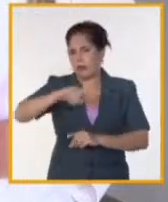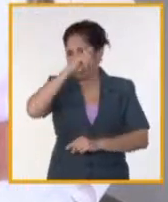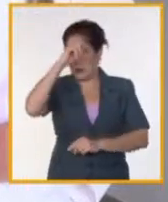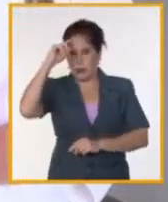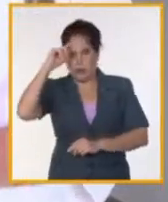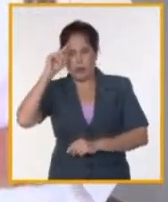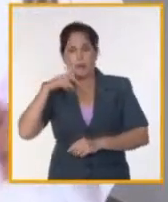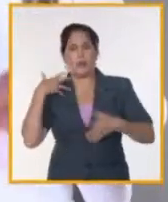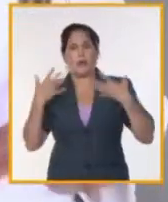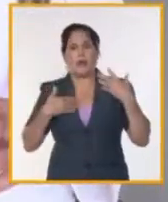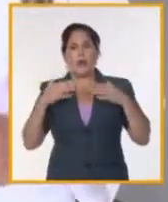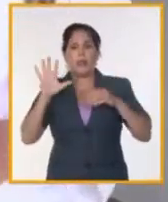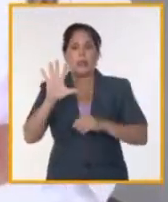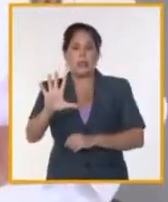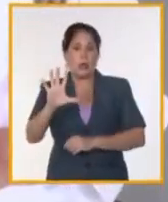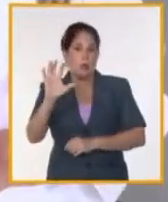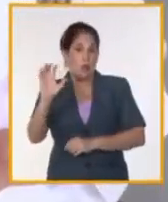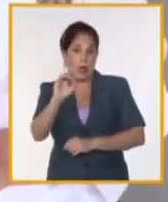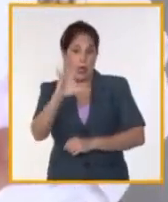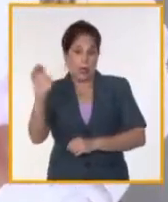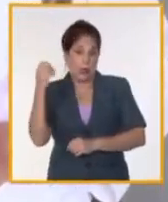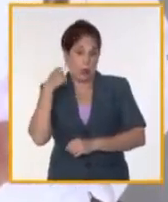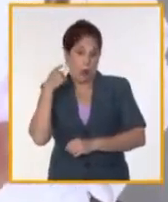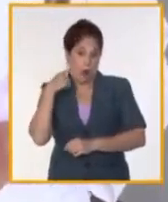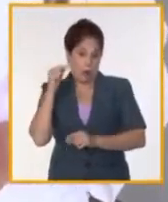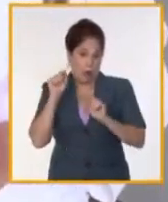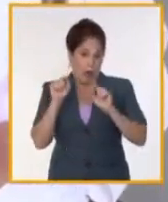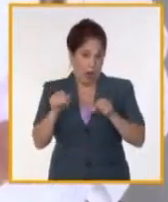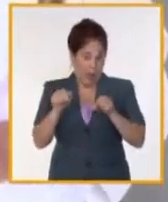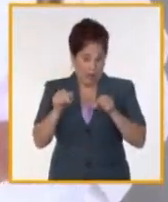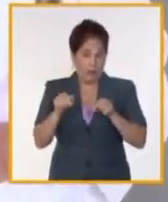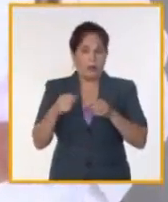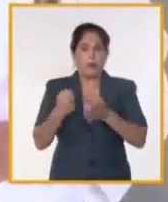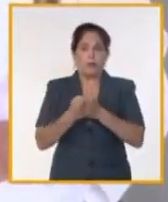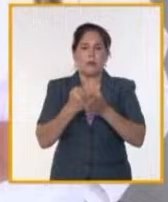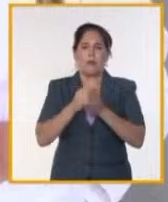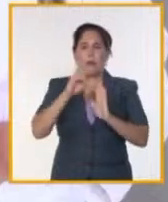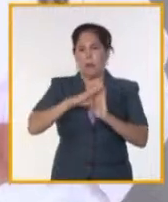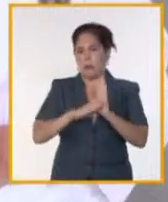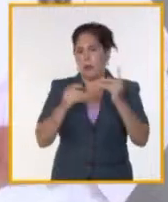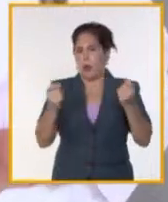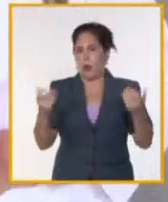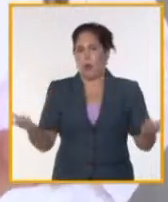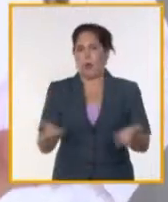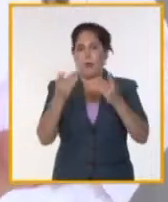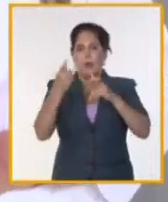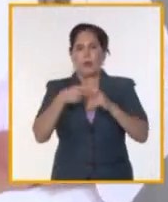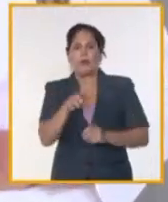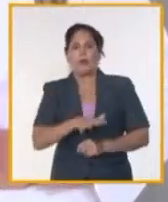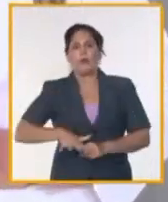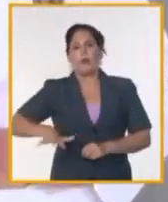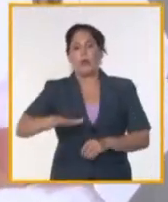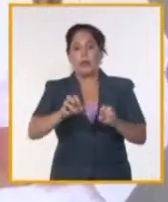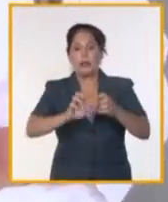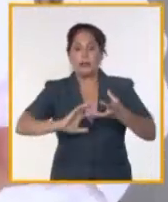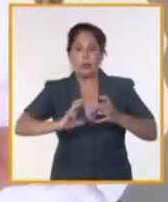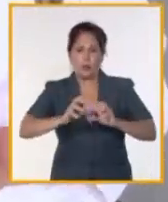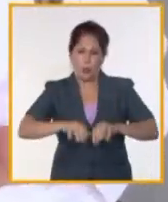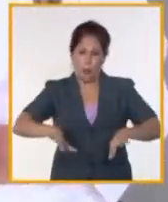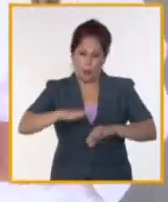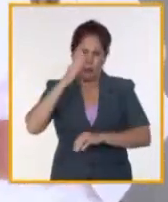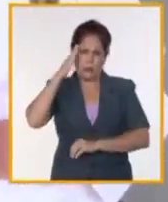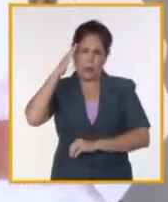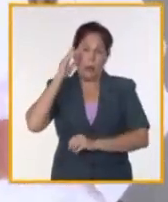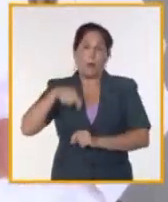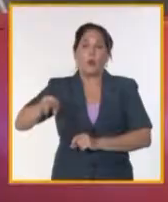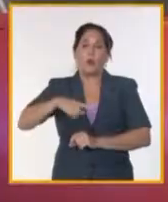para la celebración de los 5 siglos y una década de la villa e impulsar los programas económicos y sociales en medio de las complejidades que hoy se